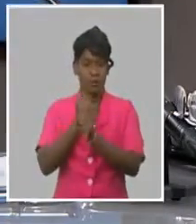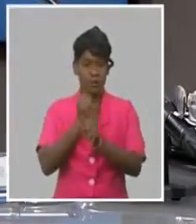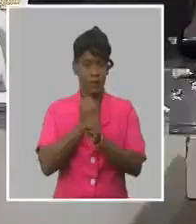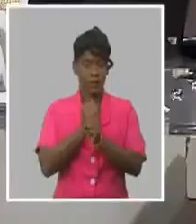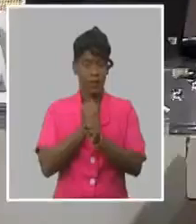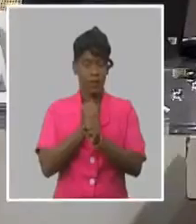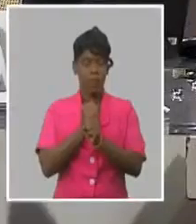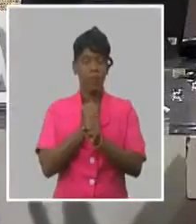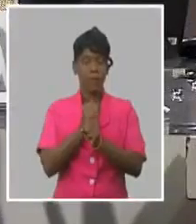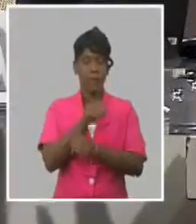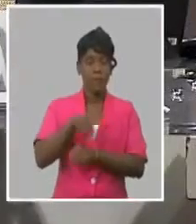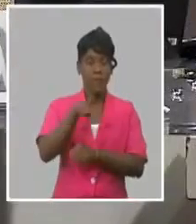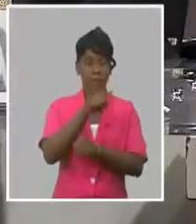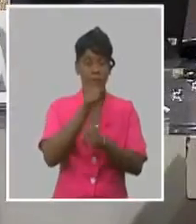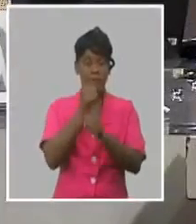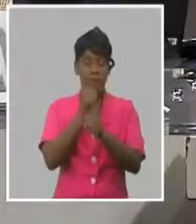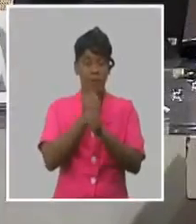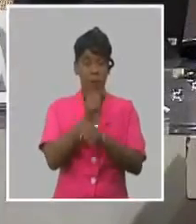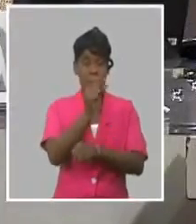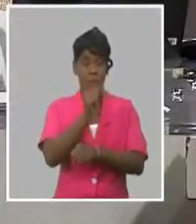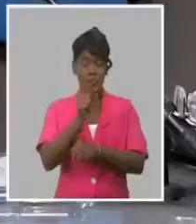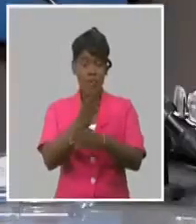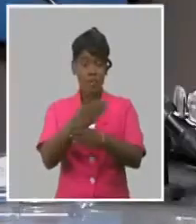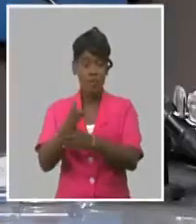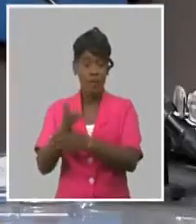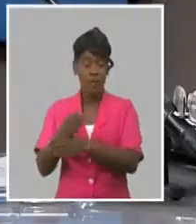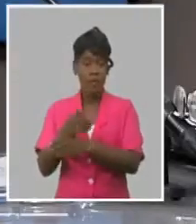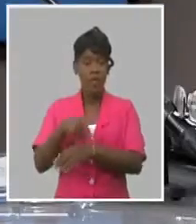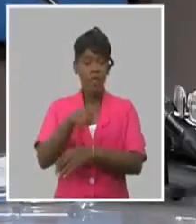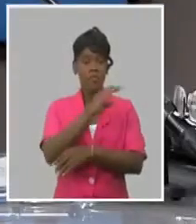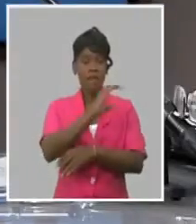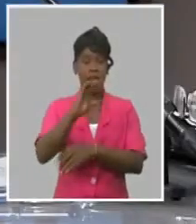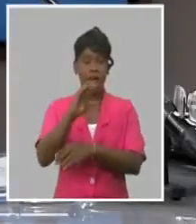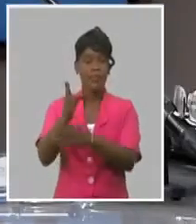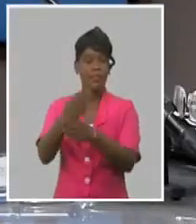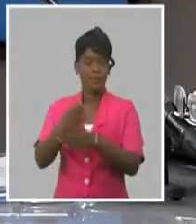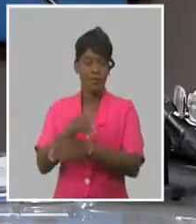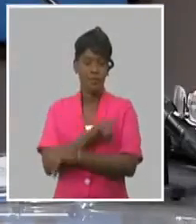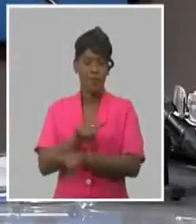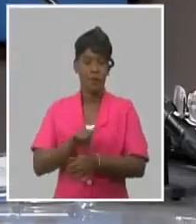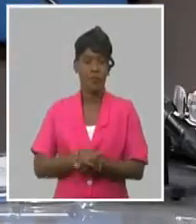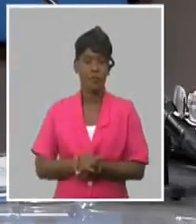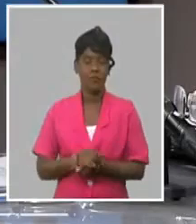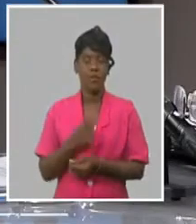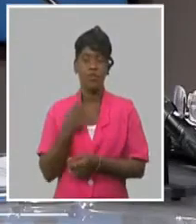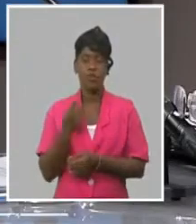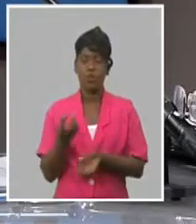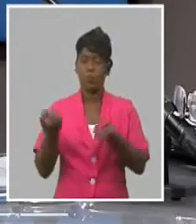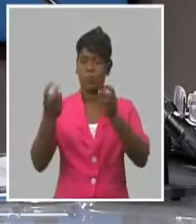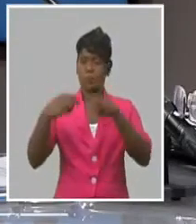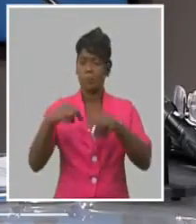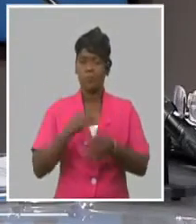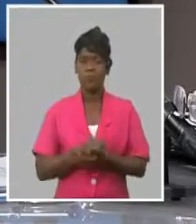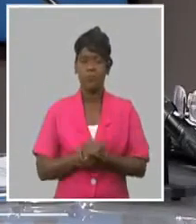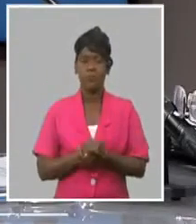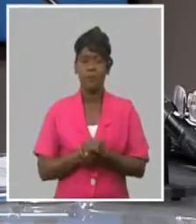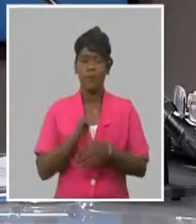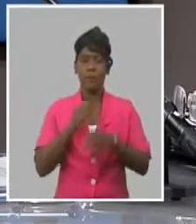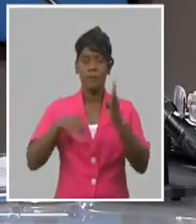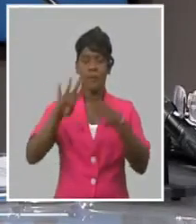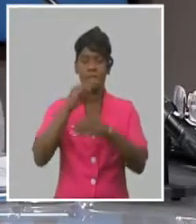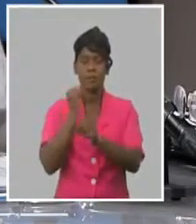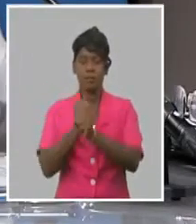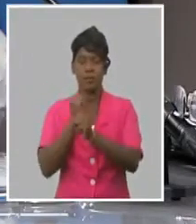grupos. Muy complicada y muy difícil. Bueno, está bien, eso lo hemos estado discutiendo con el Ministerio de Trabajo. Y lo otro es